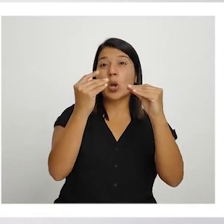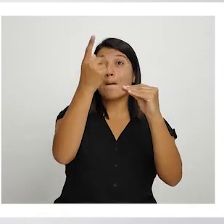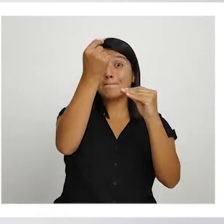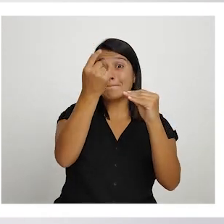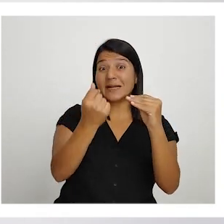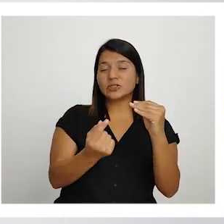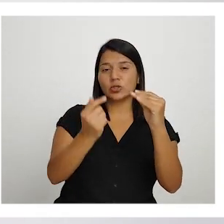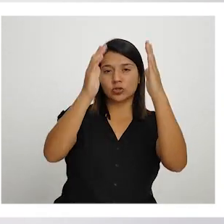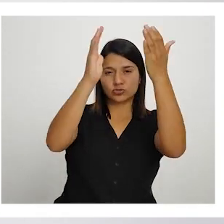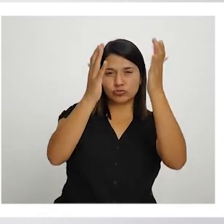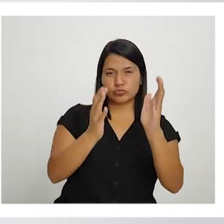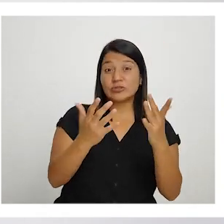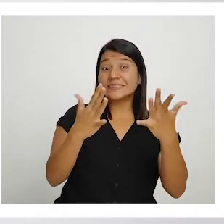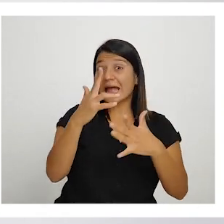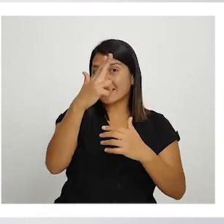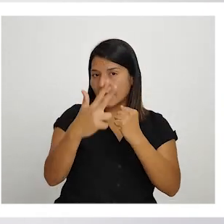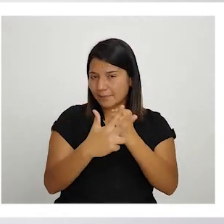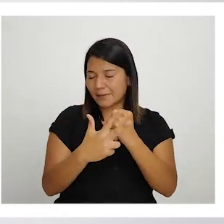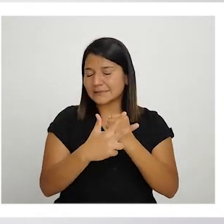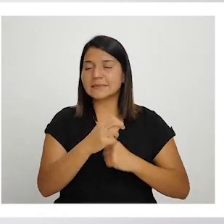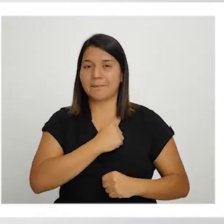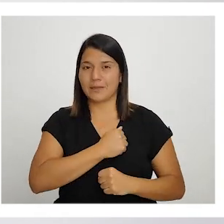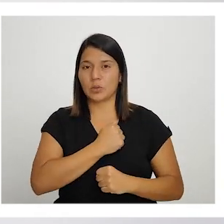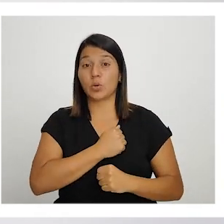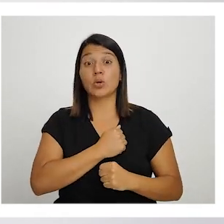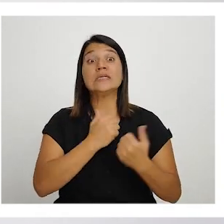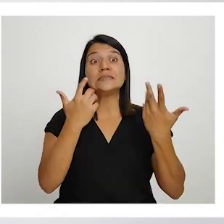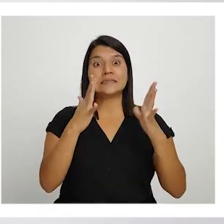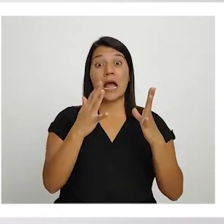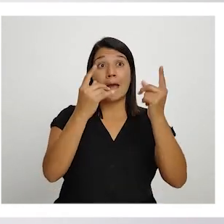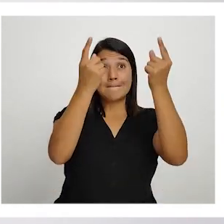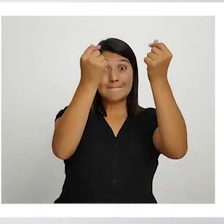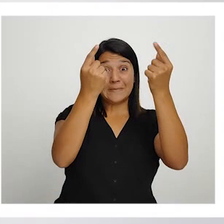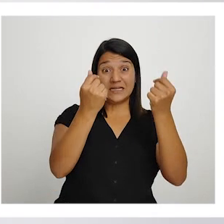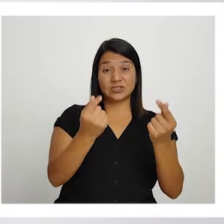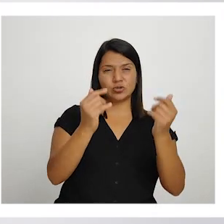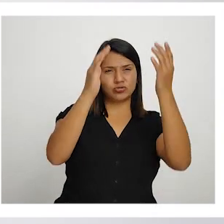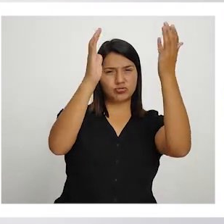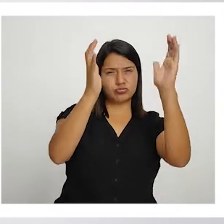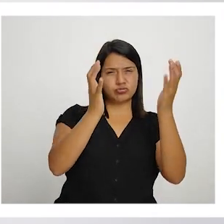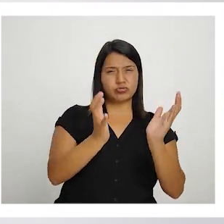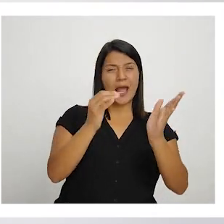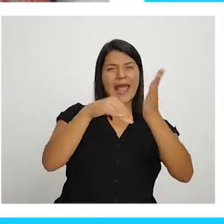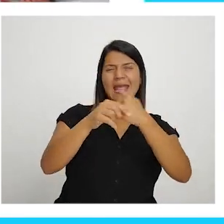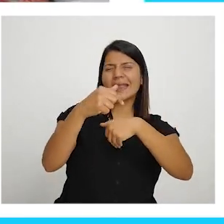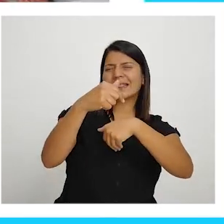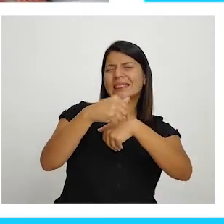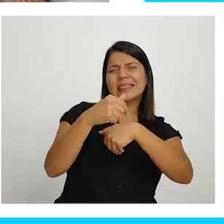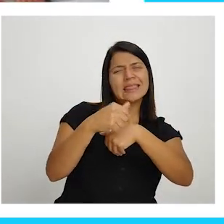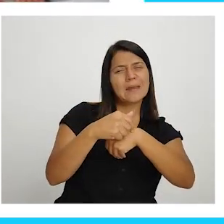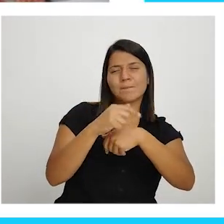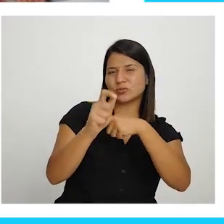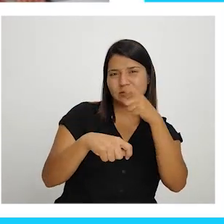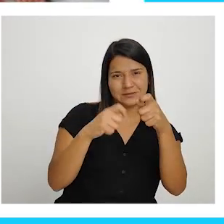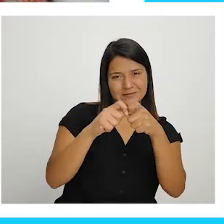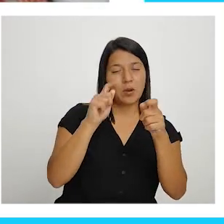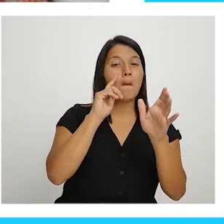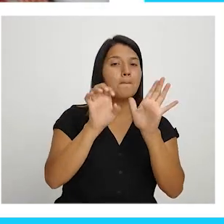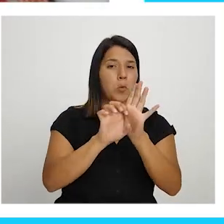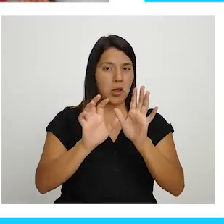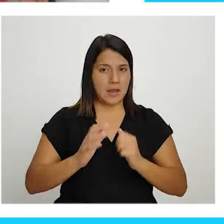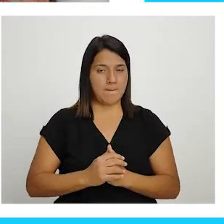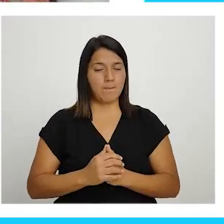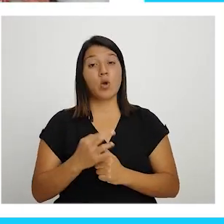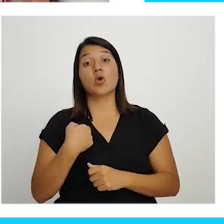ocasiones, perdón, comparativos de precios de temporadas muy específicas. Por ejemplo, le